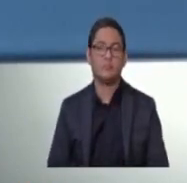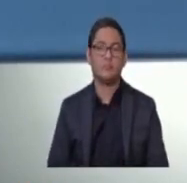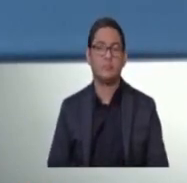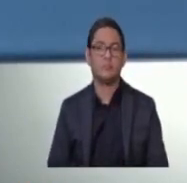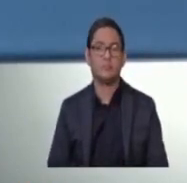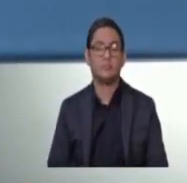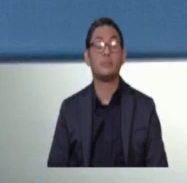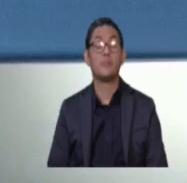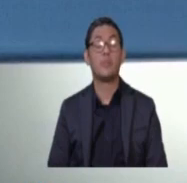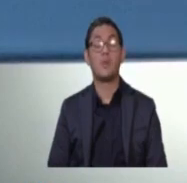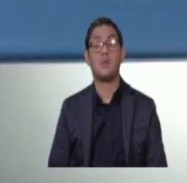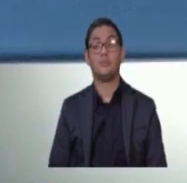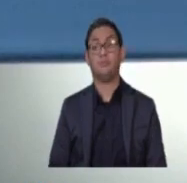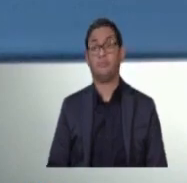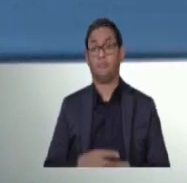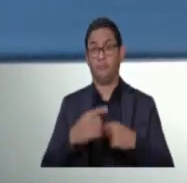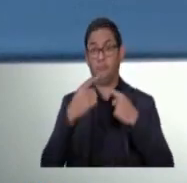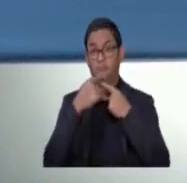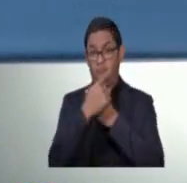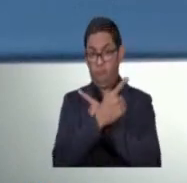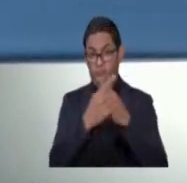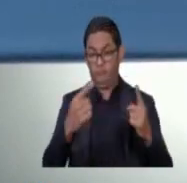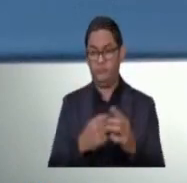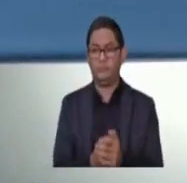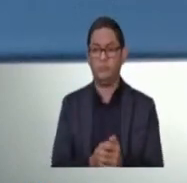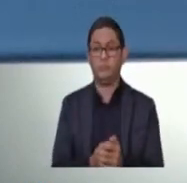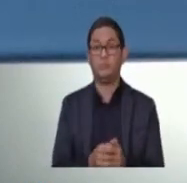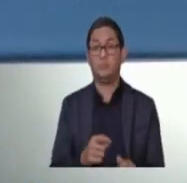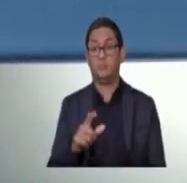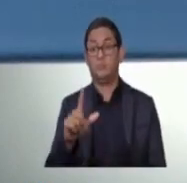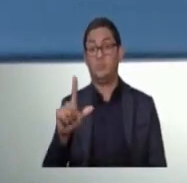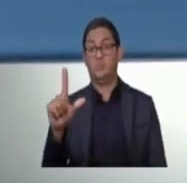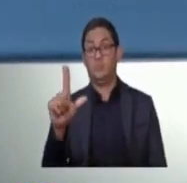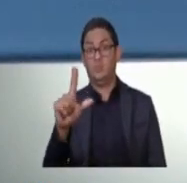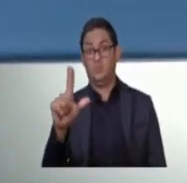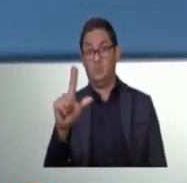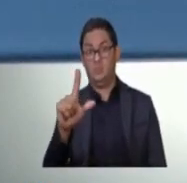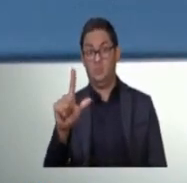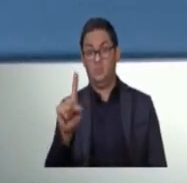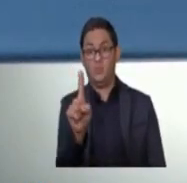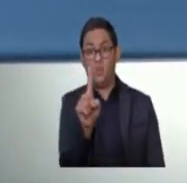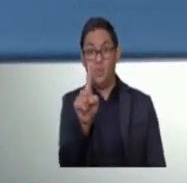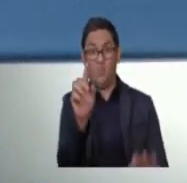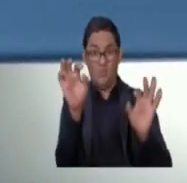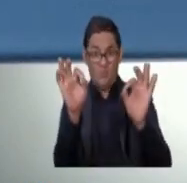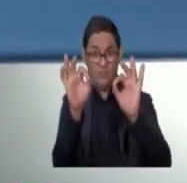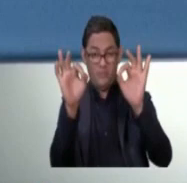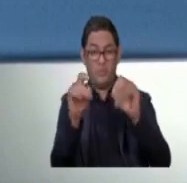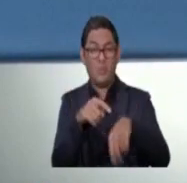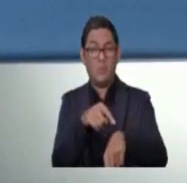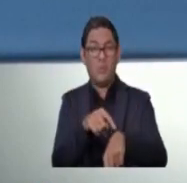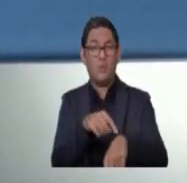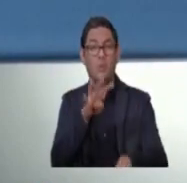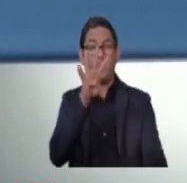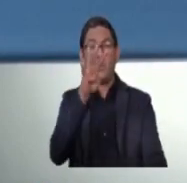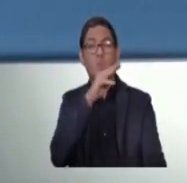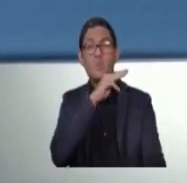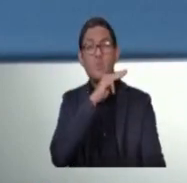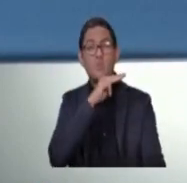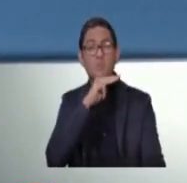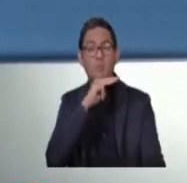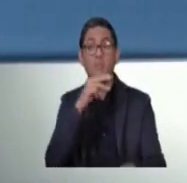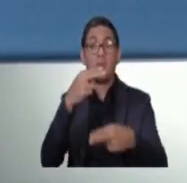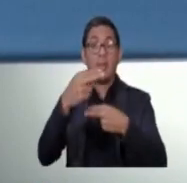informamos que a partir de este lunes primero de febrero desde las 4 de la mañana para la provincia de herrera